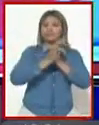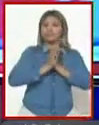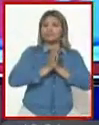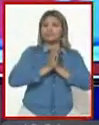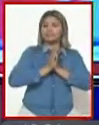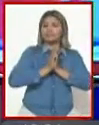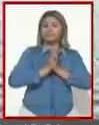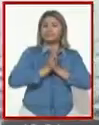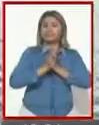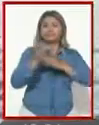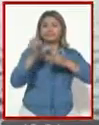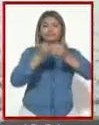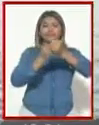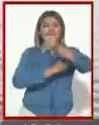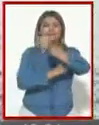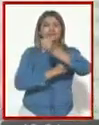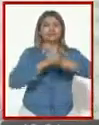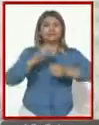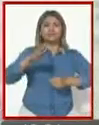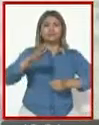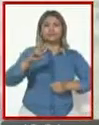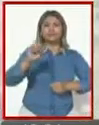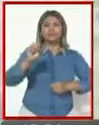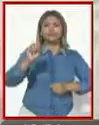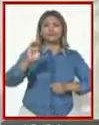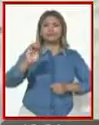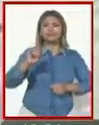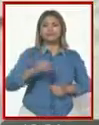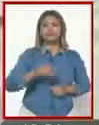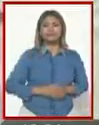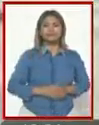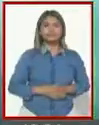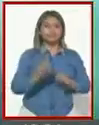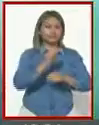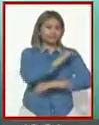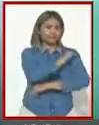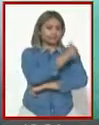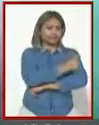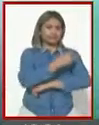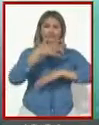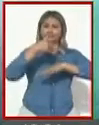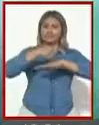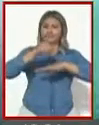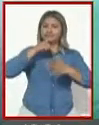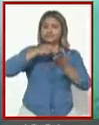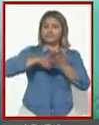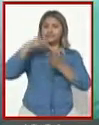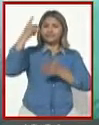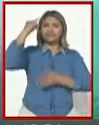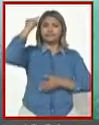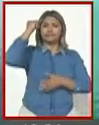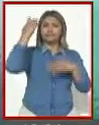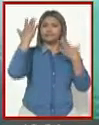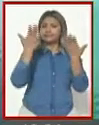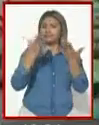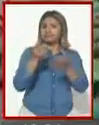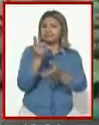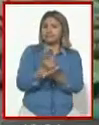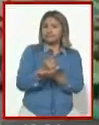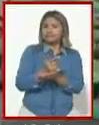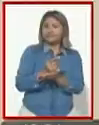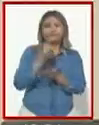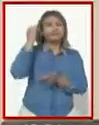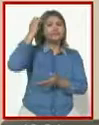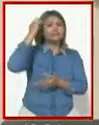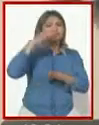Bush. El pronunciamiento de las instituciones de Puerto Suárez han sido enviadas por escrito al gobierno, en el cual conmina al